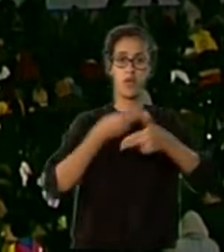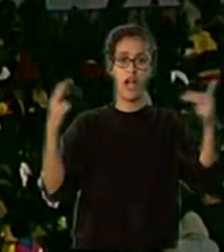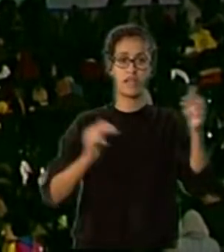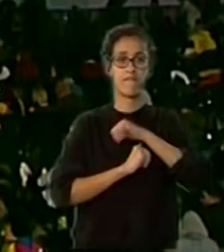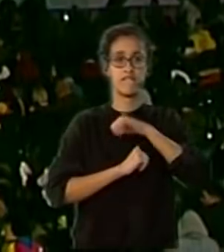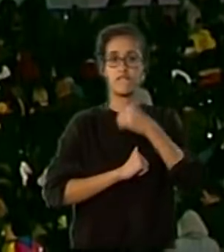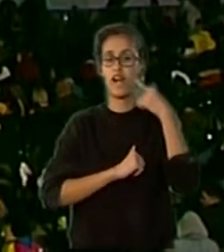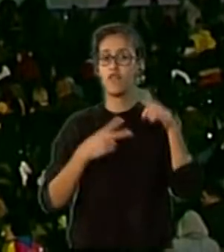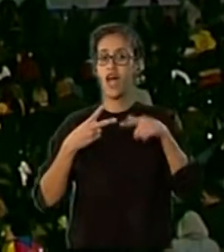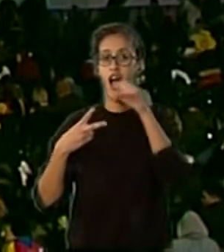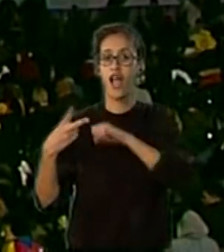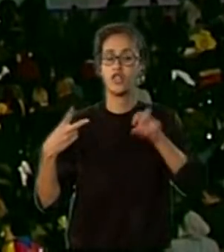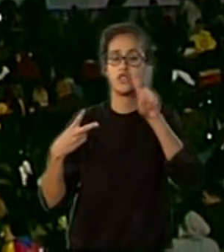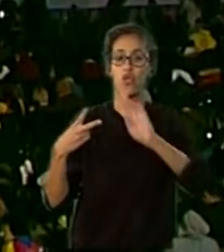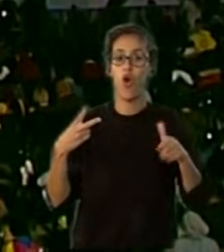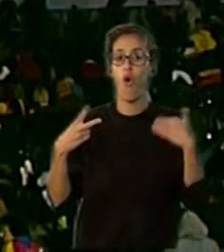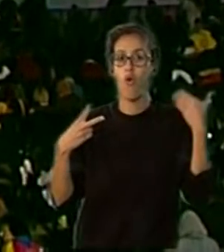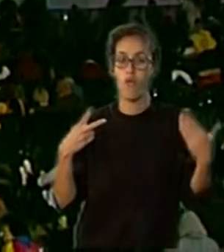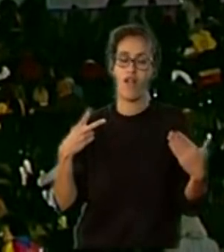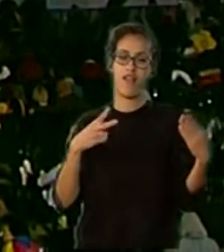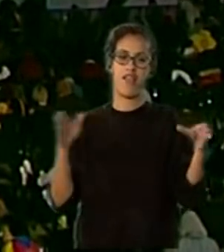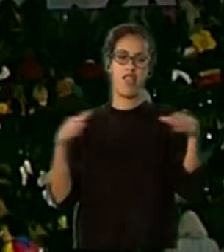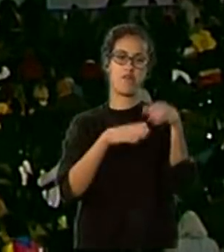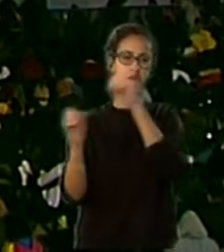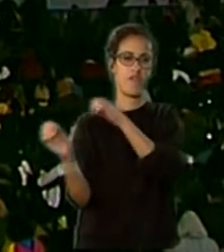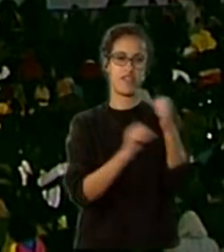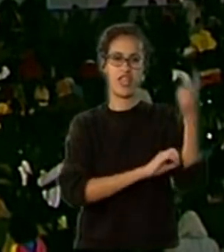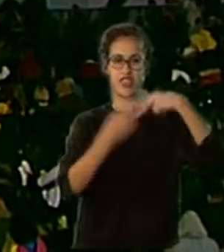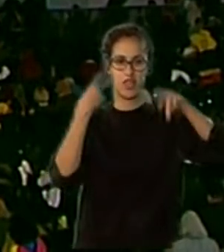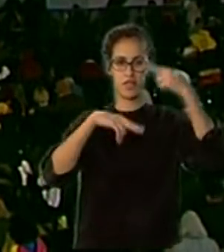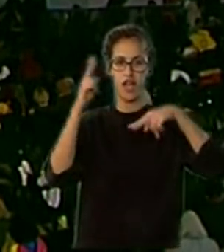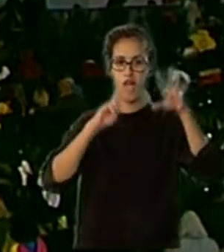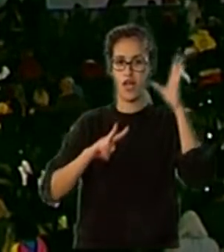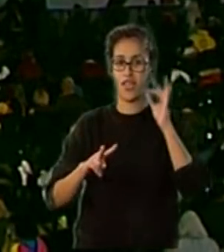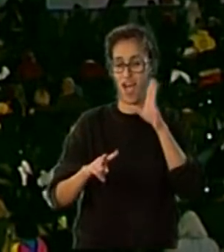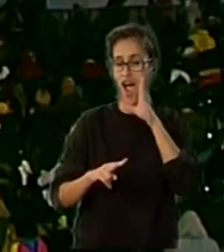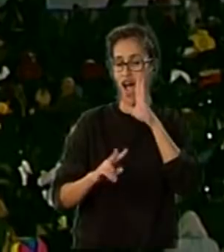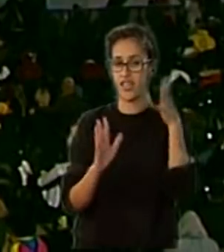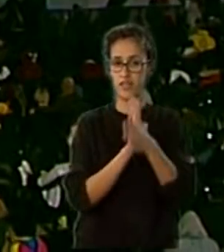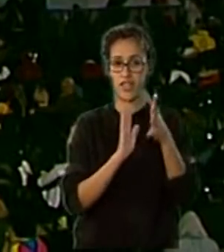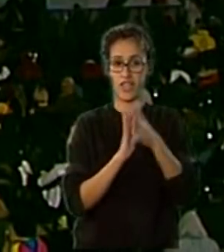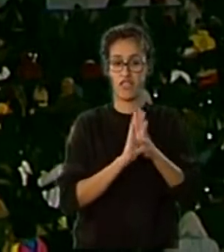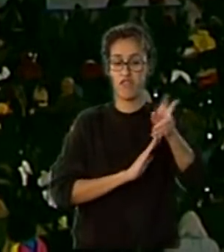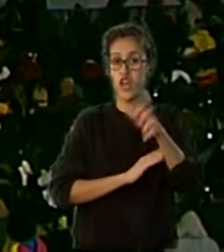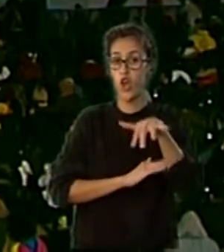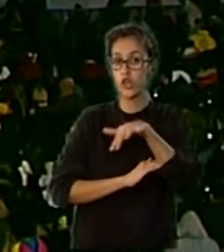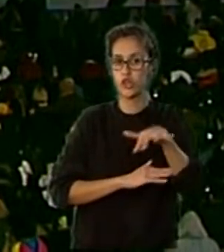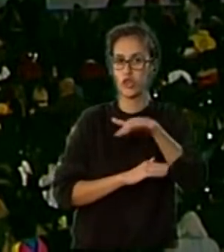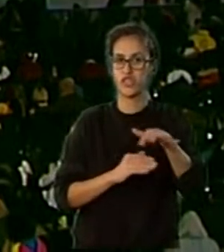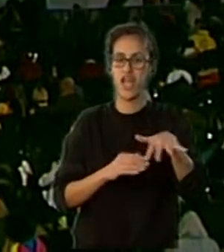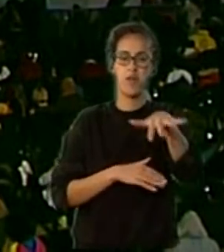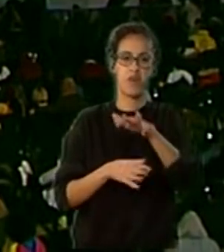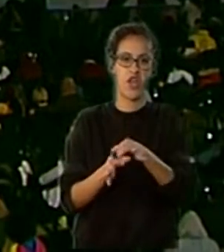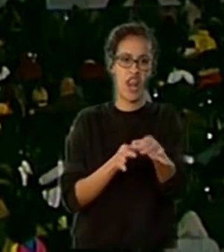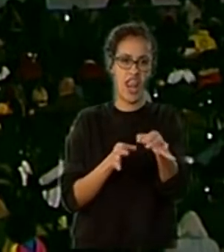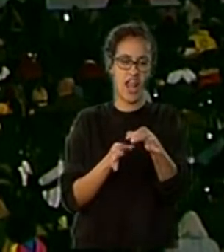segunda canción de Despistadas, que vienen, como les contábamos en la entradilla, desde el barrio de la Isleta. Muchas de sus